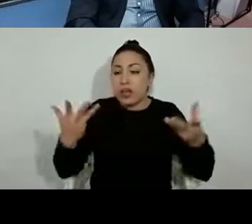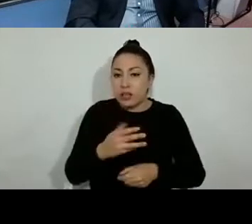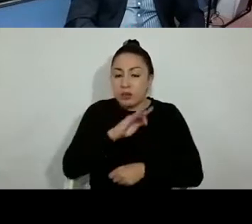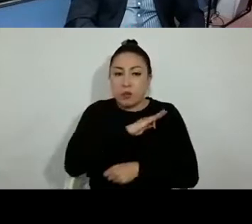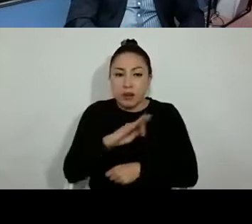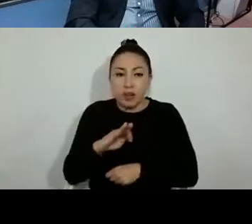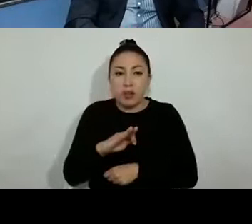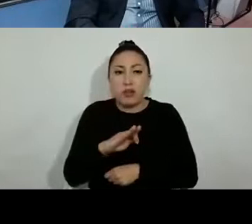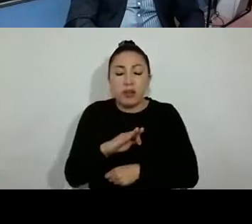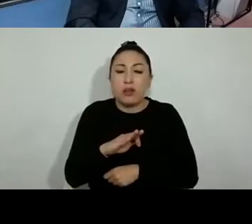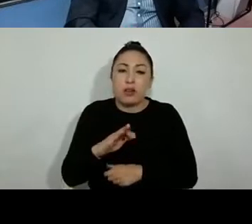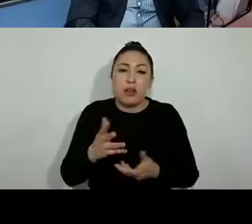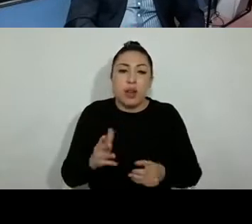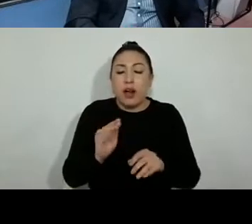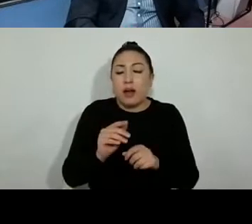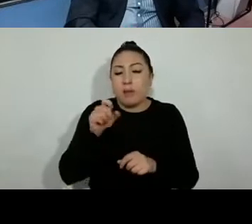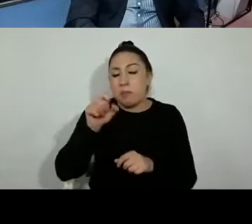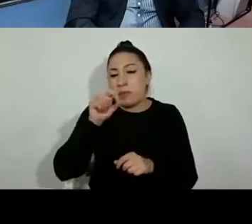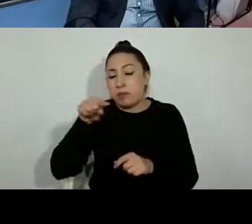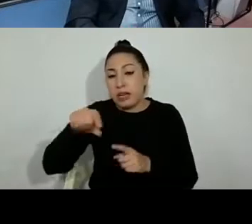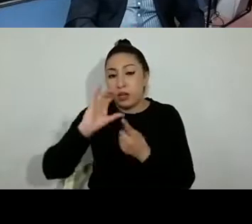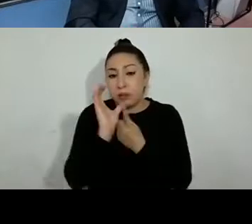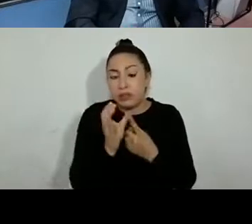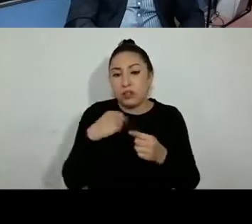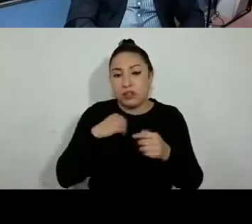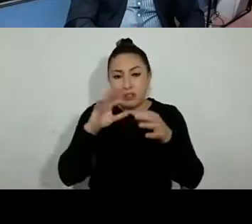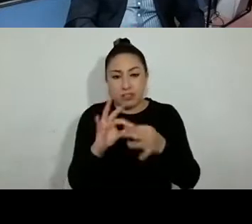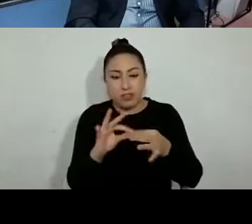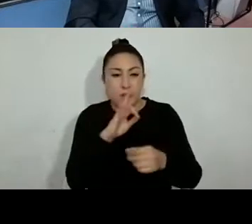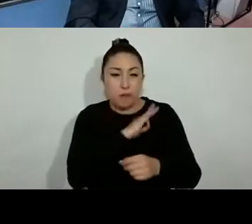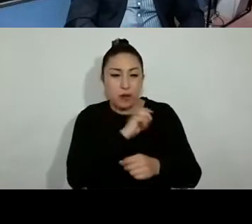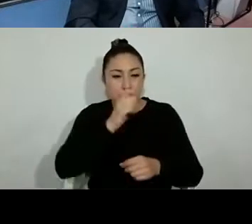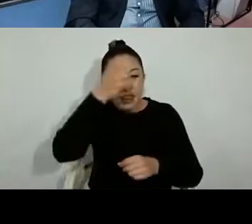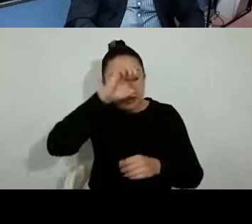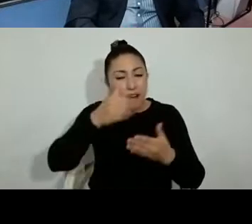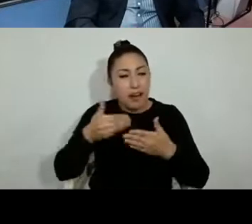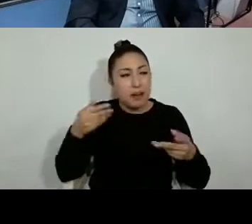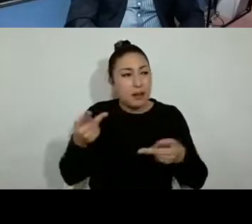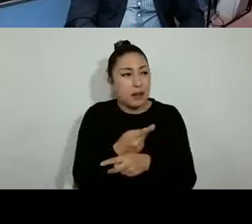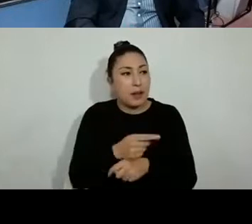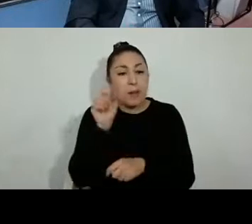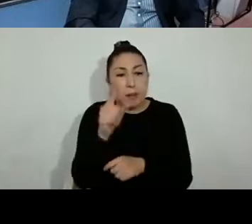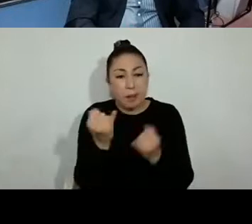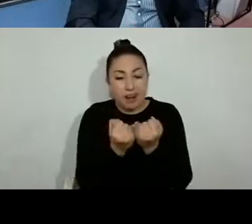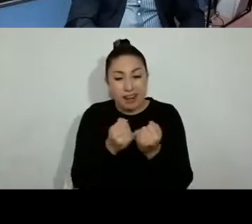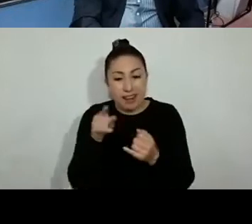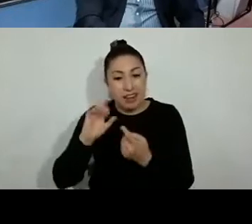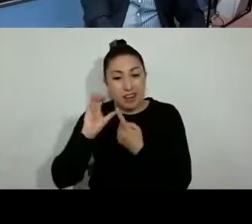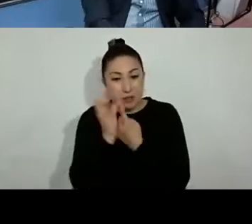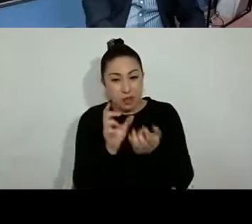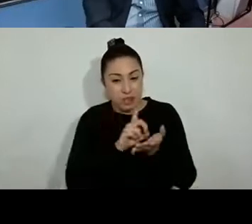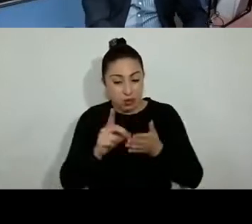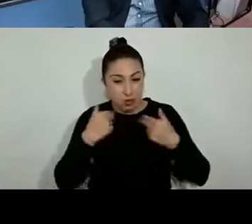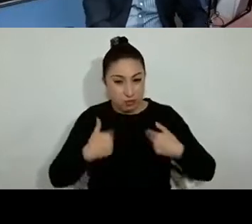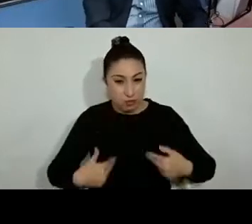varias experiencias que tuve en la comisión, en las que precisamente a través de la Comisión de Derechos Humanos,